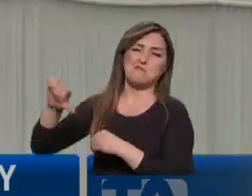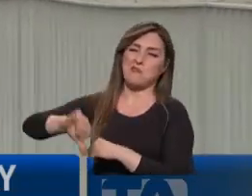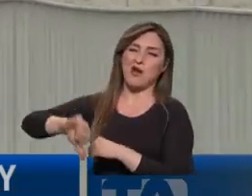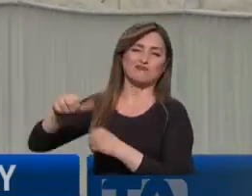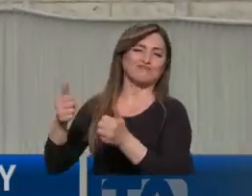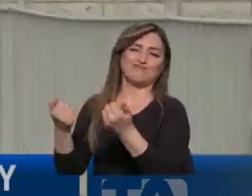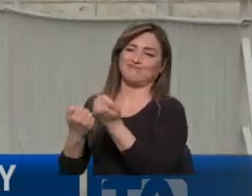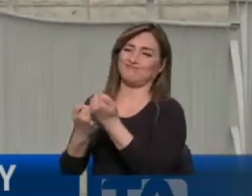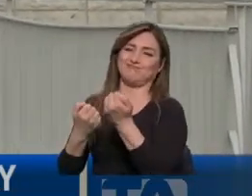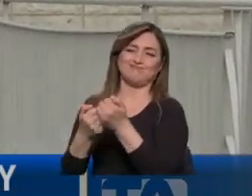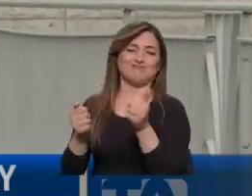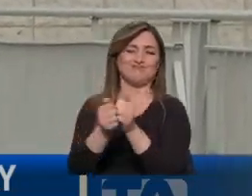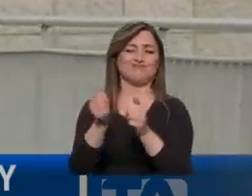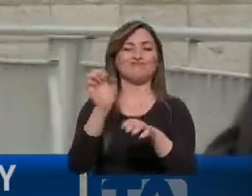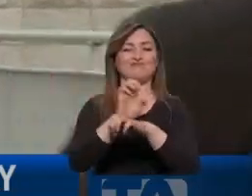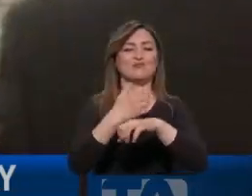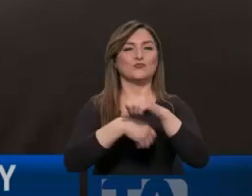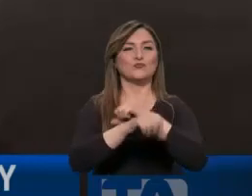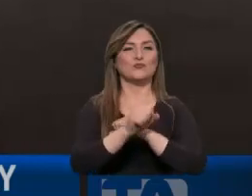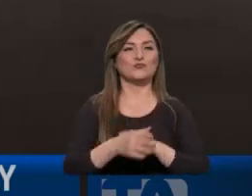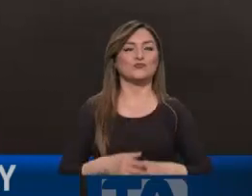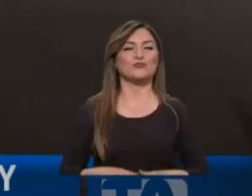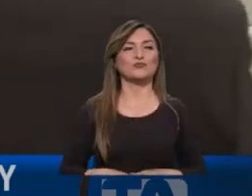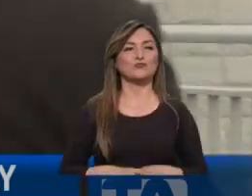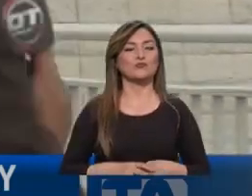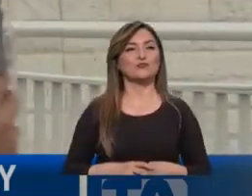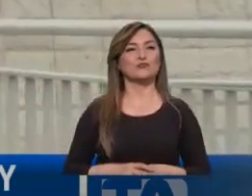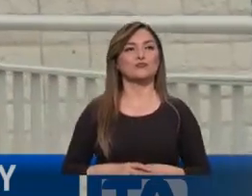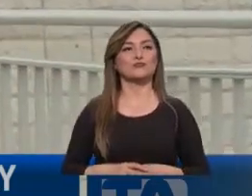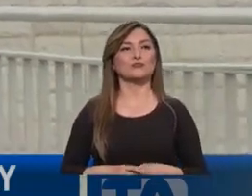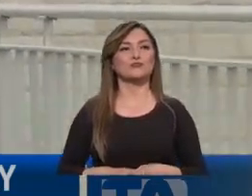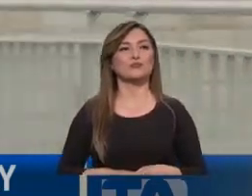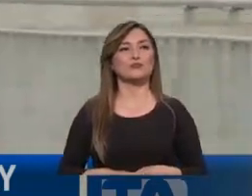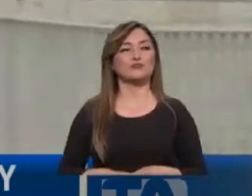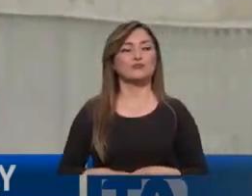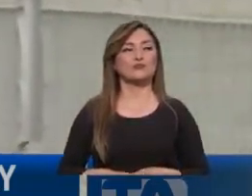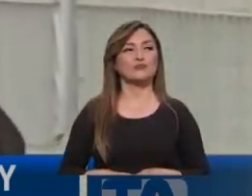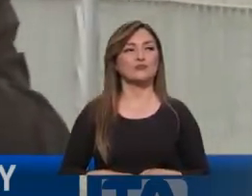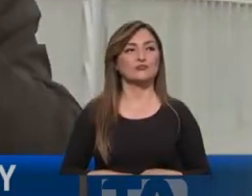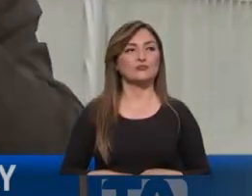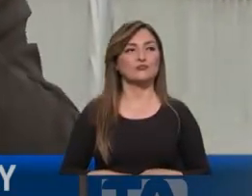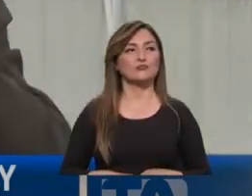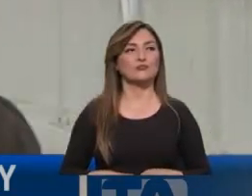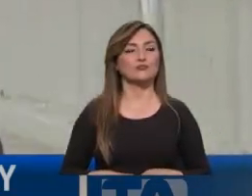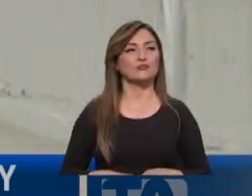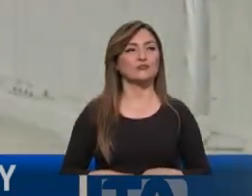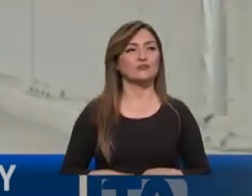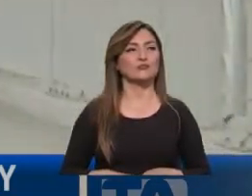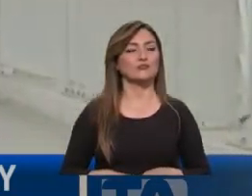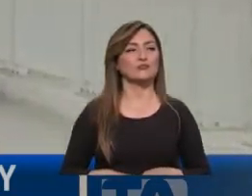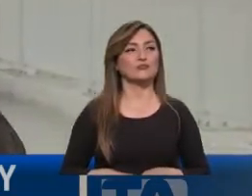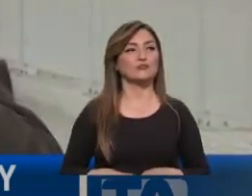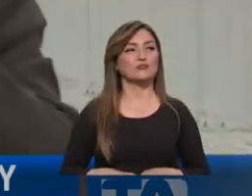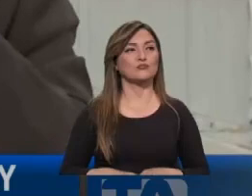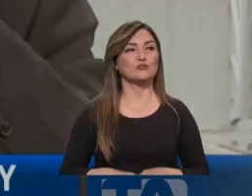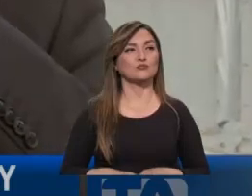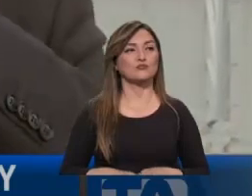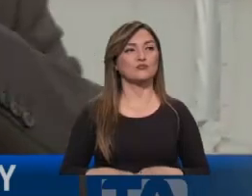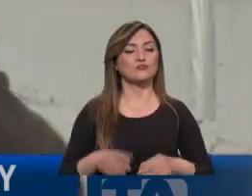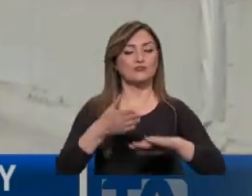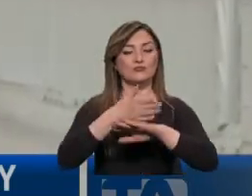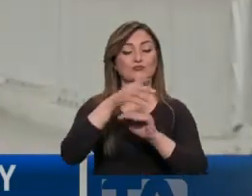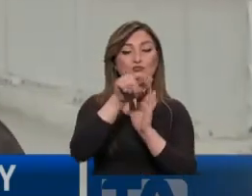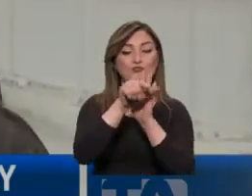a tratar de entregar esa información a través de Teleamazonas. Perfecto. Vamos a ver entonces si es que más adelante